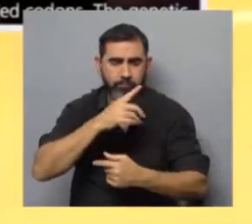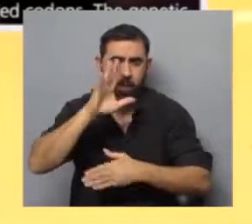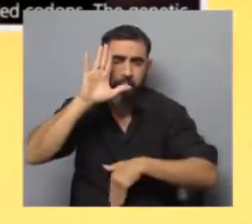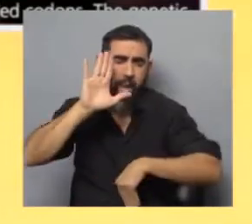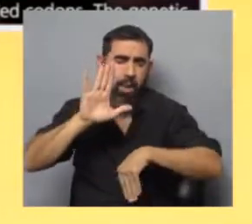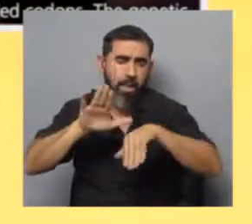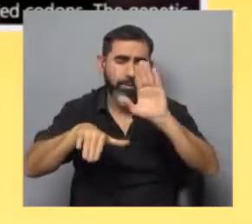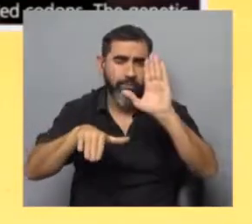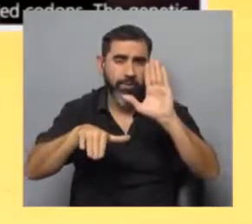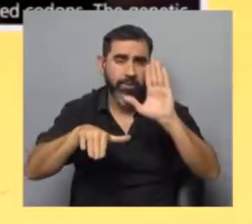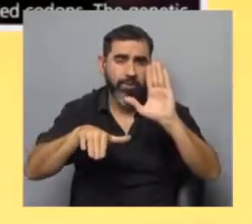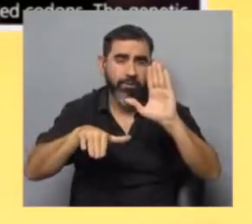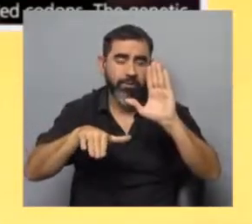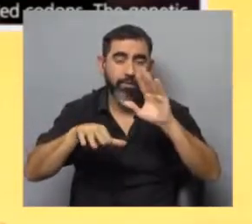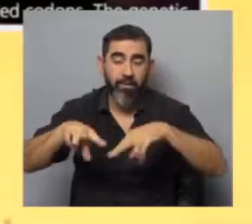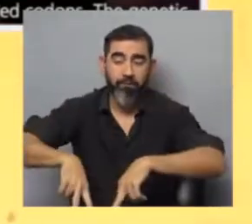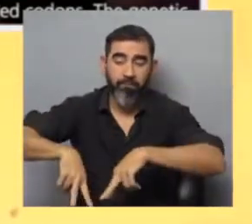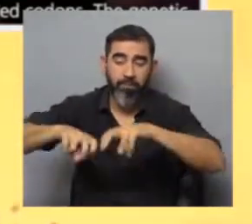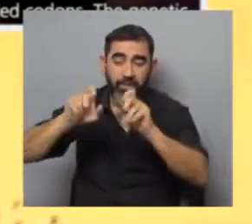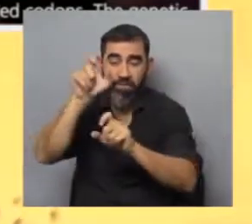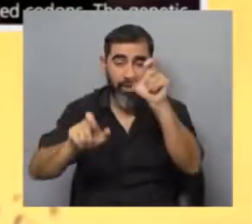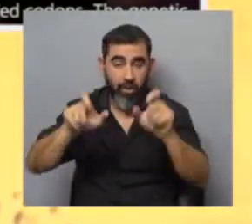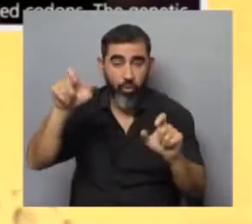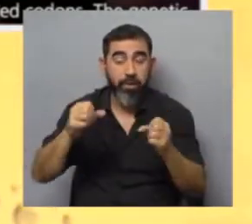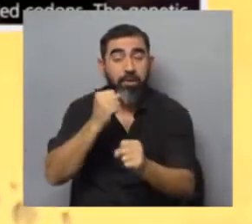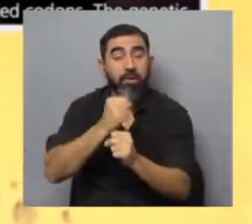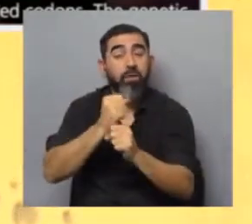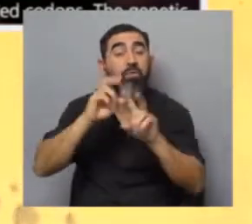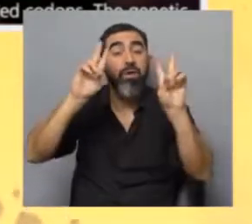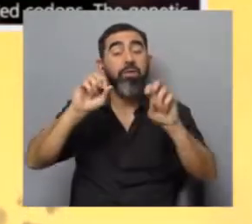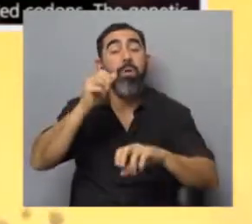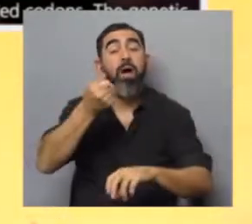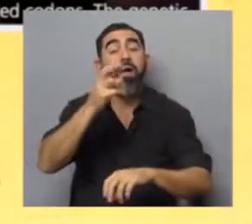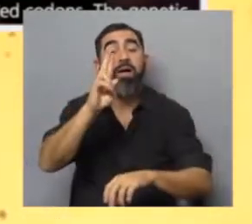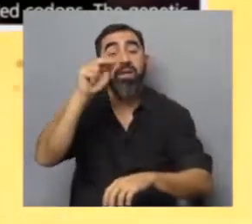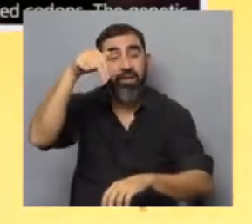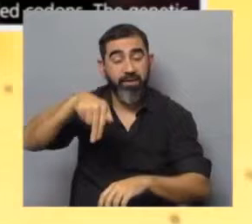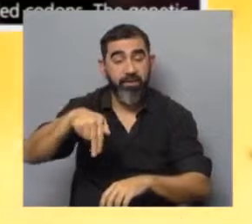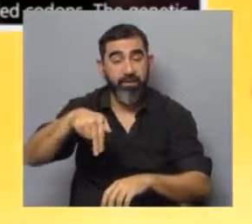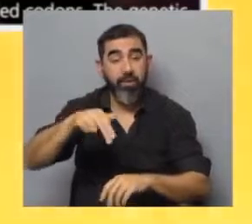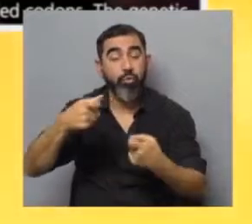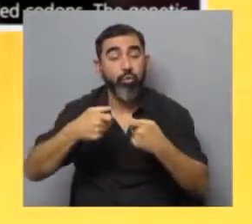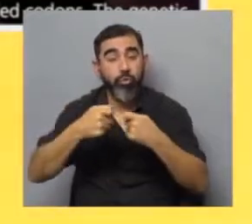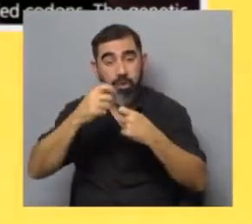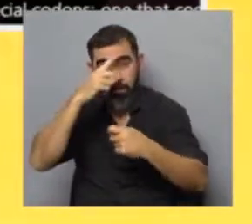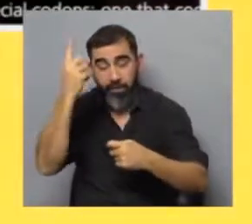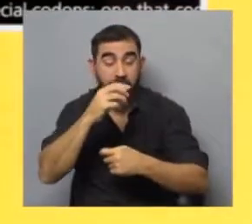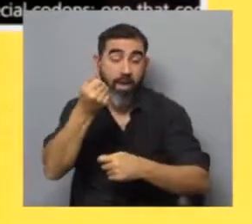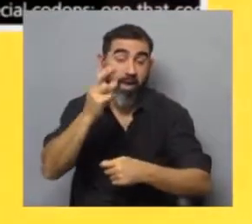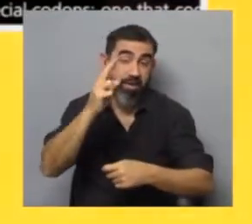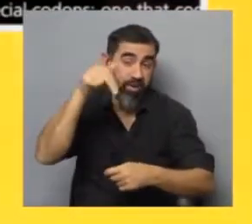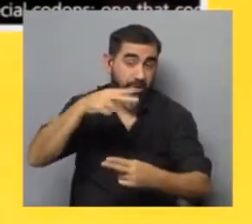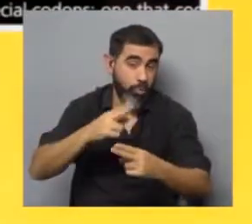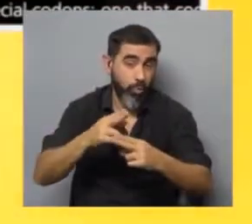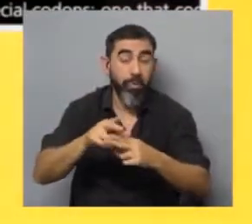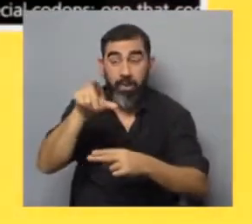digamos, de las investigadoras y los investigadores que trabajamos en temas de ARN, que es la Sociedad Internacional del ARN. Y en su